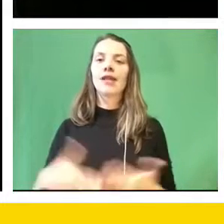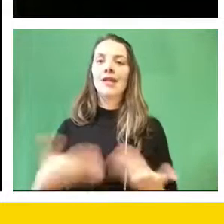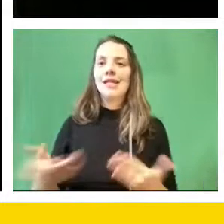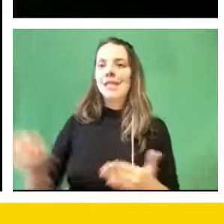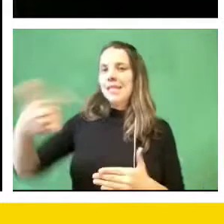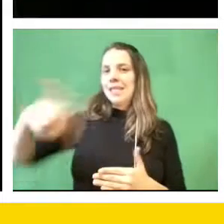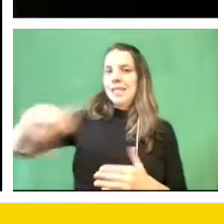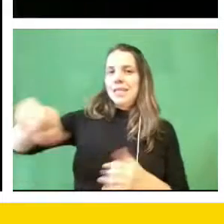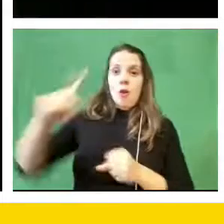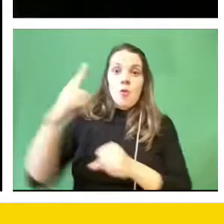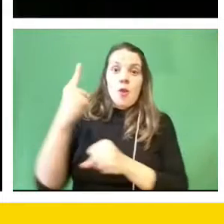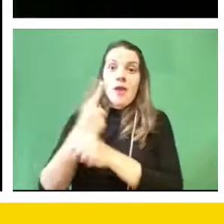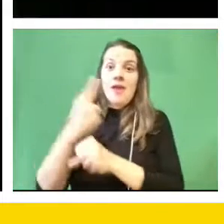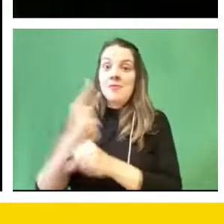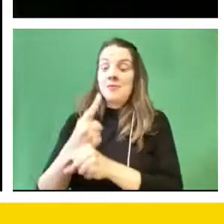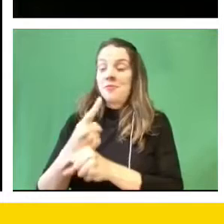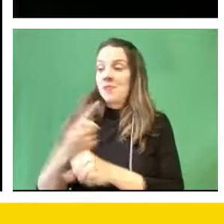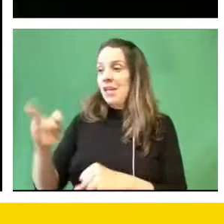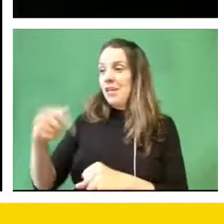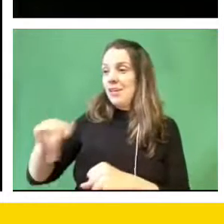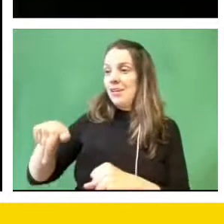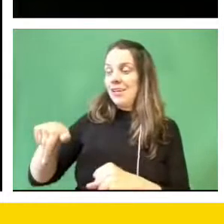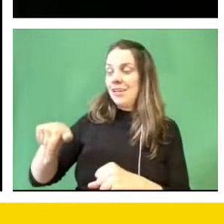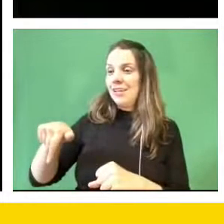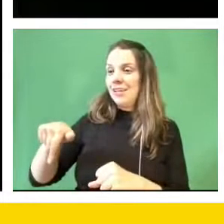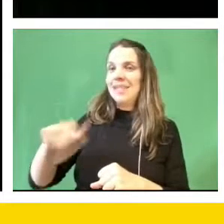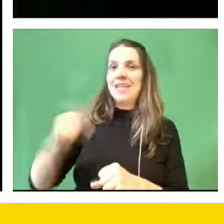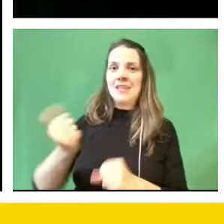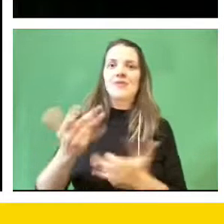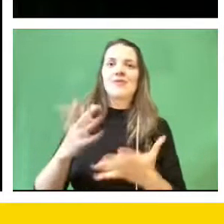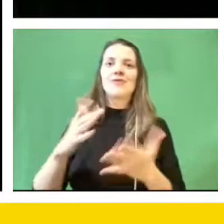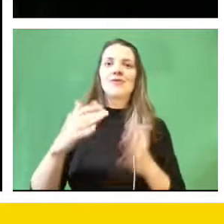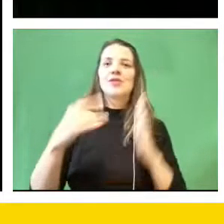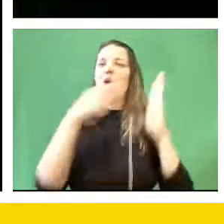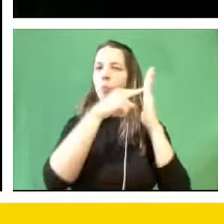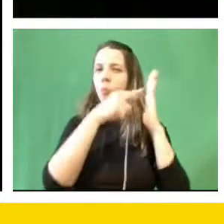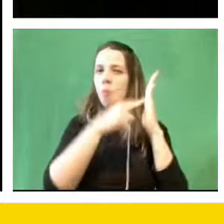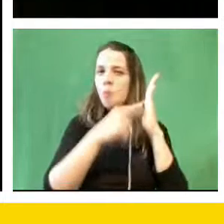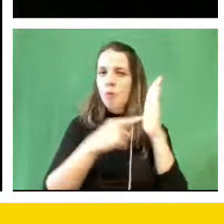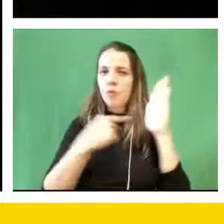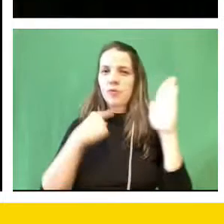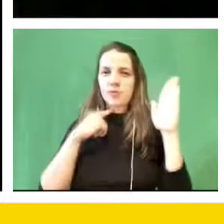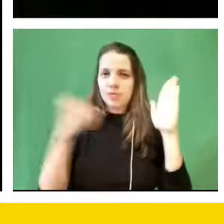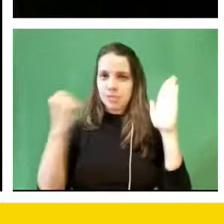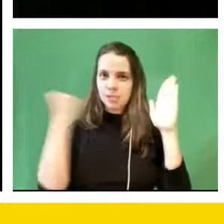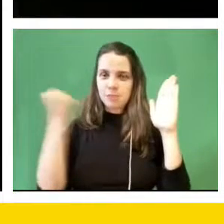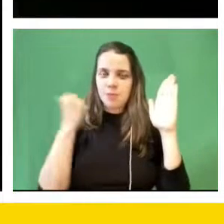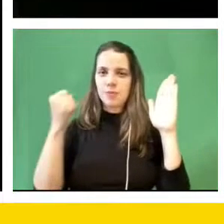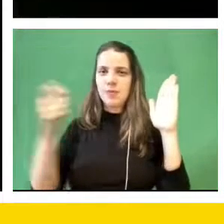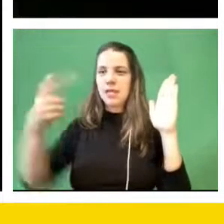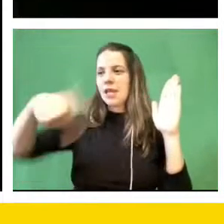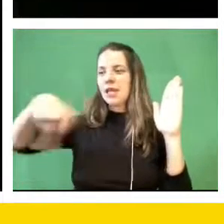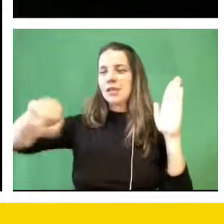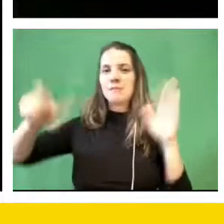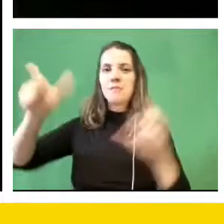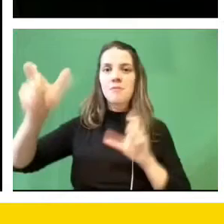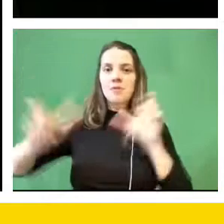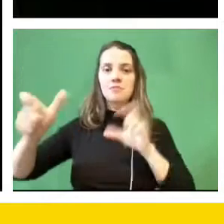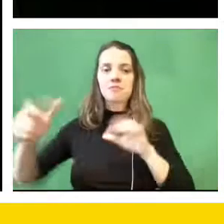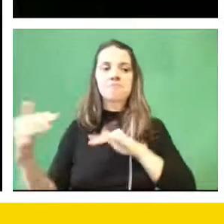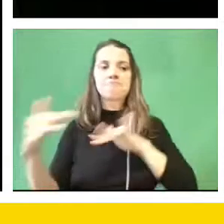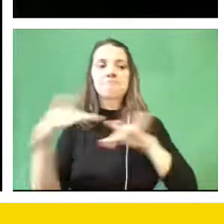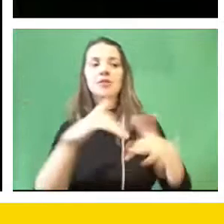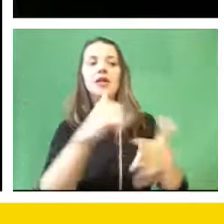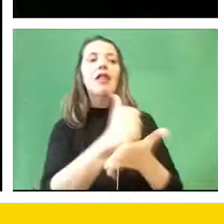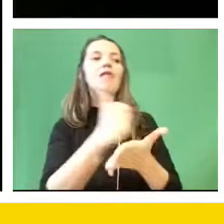la conceptualización arquitectónica de estos conceptos, nos dimos cuenta que era necesario hacer